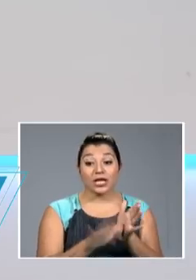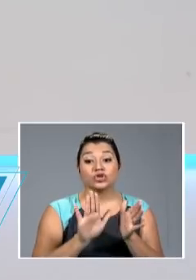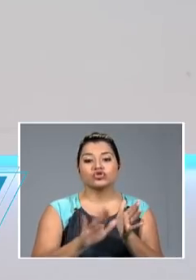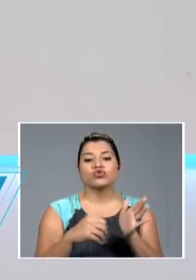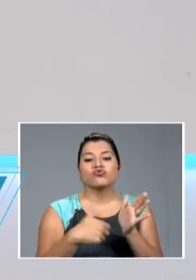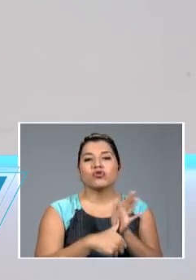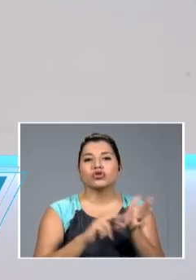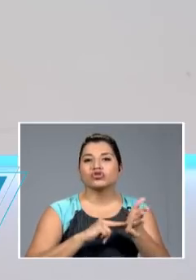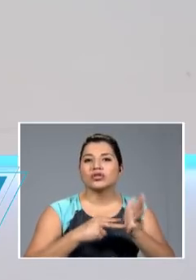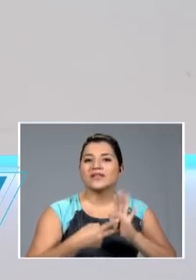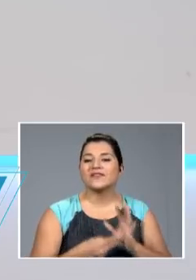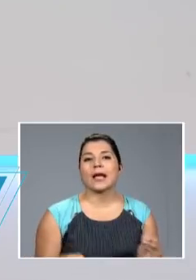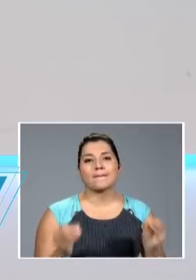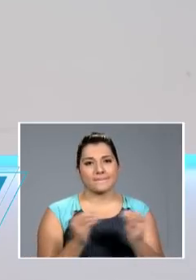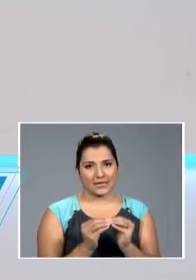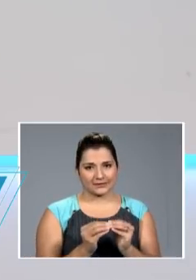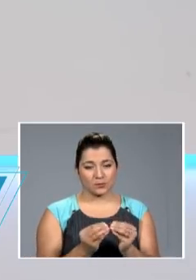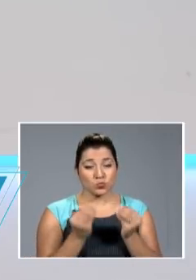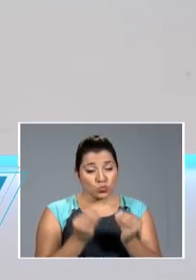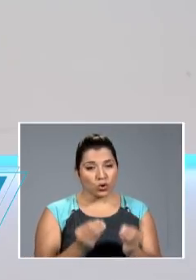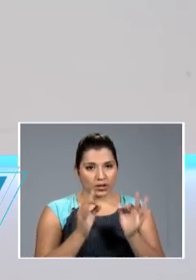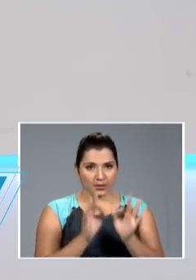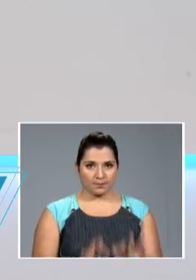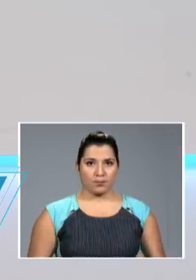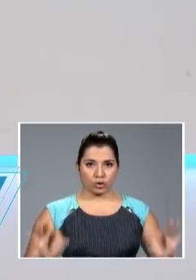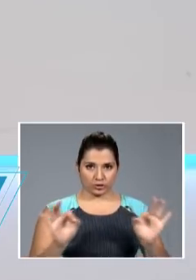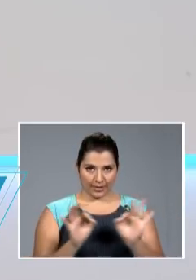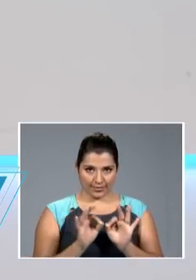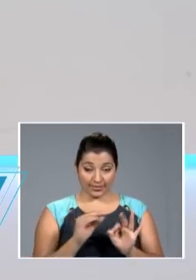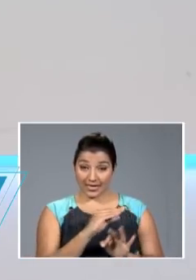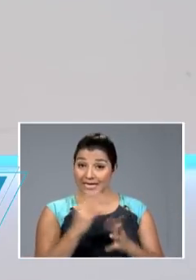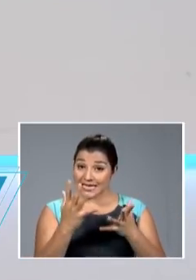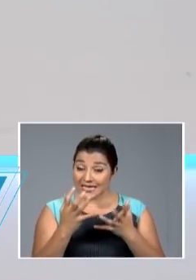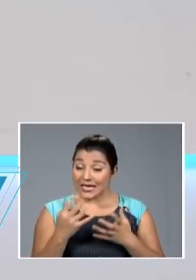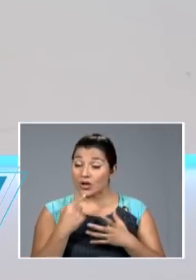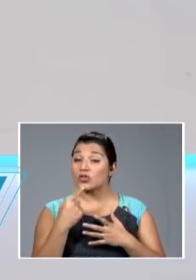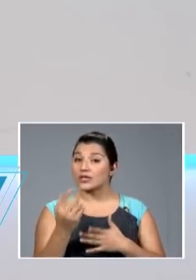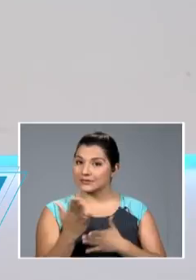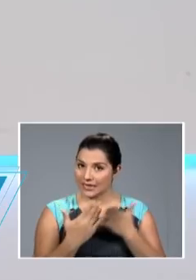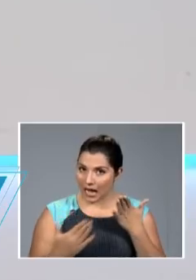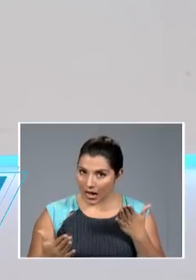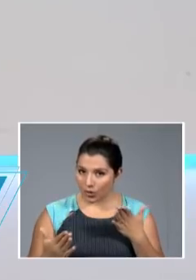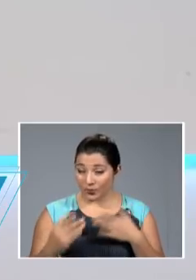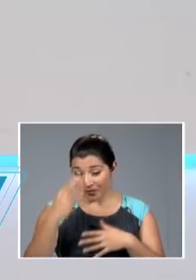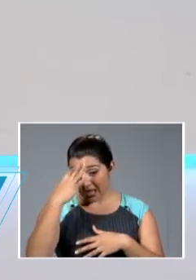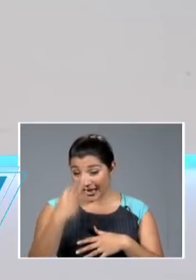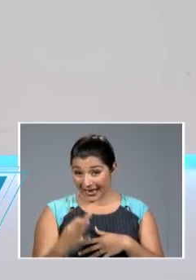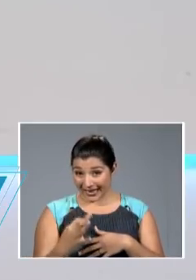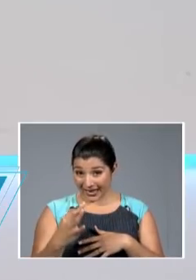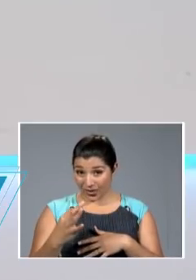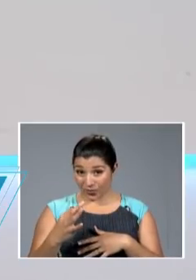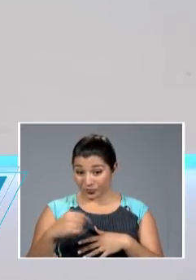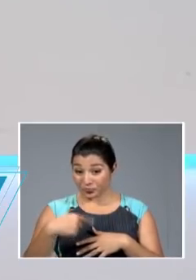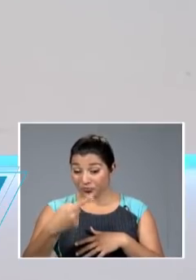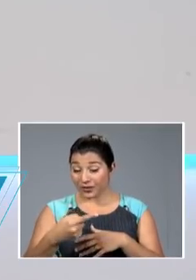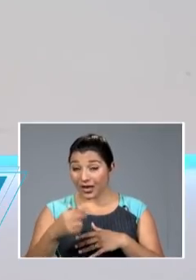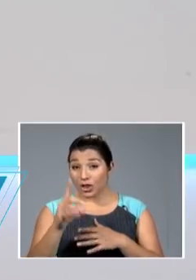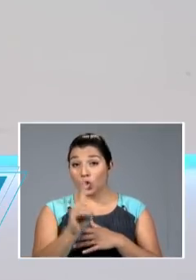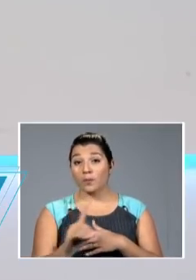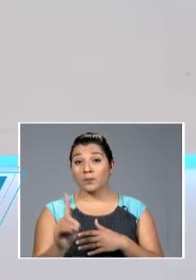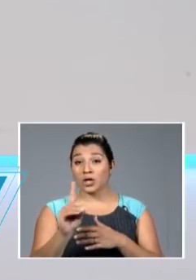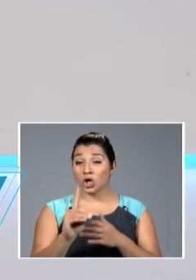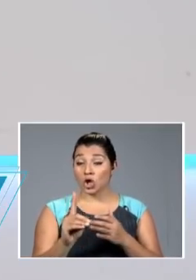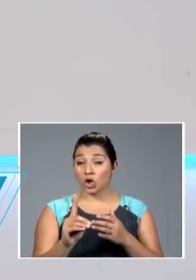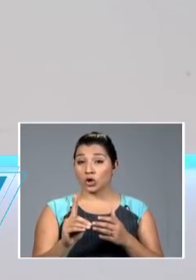su voto va a ser muy importante. Y quiero decir algo. Yo creo que en estas elecciones se decide mucho de lo que va a ser el país